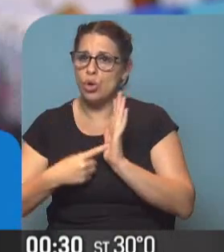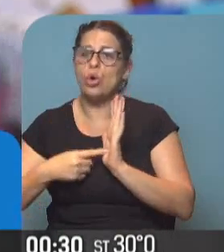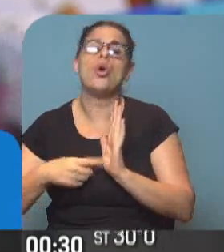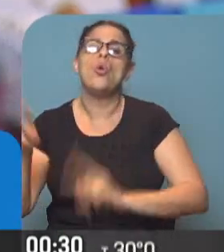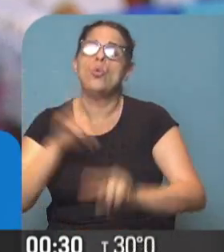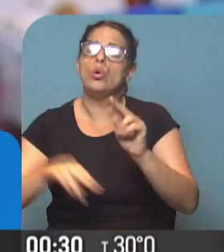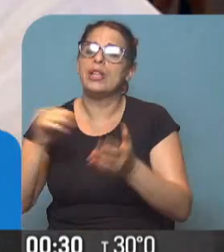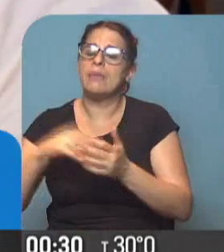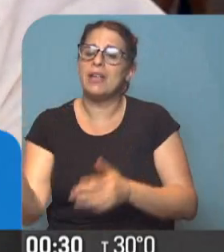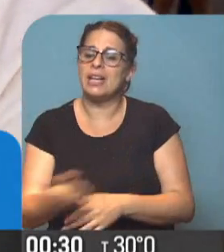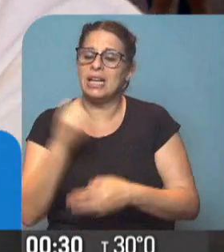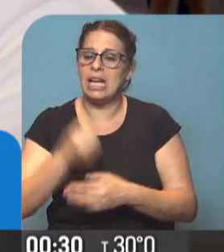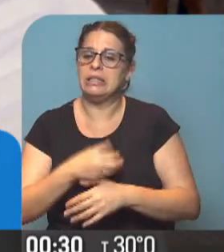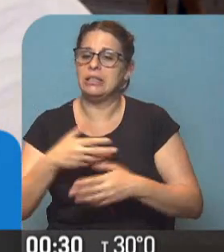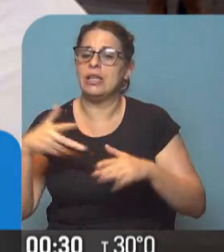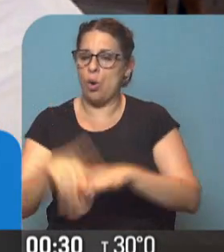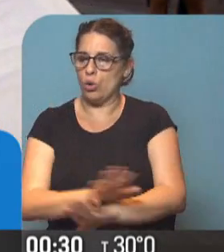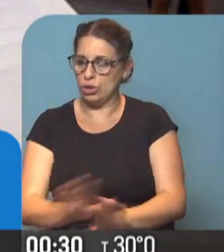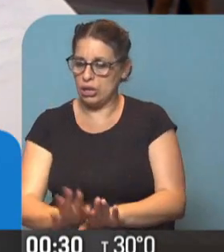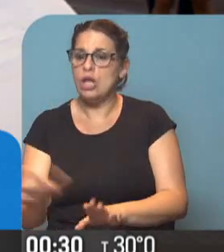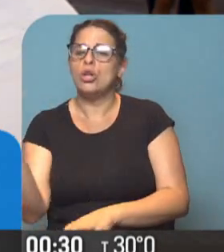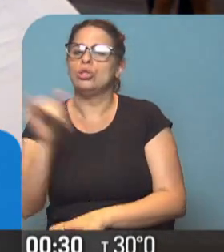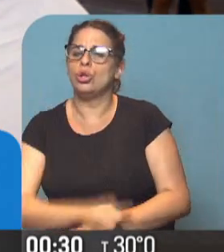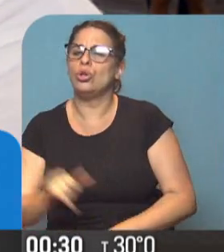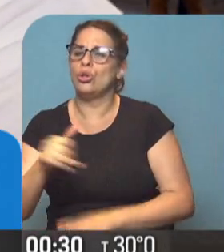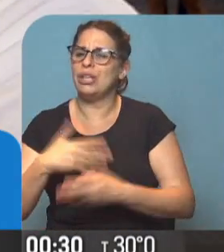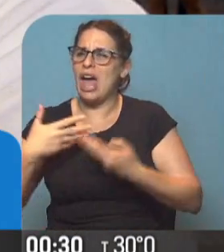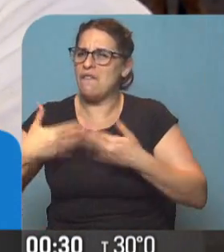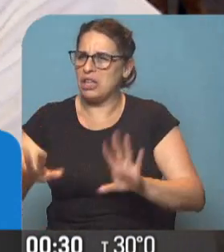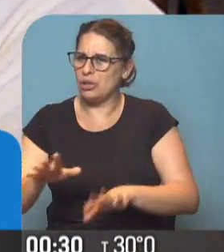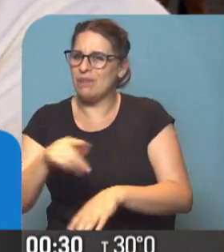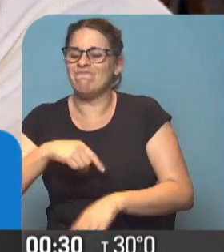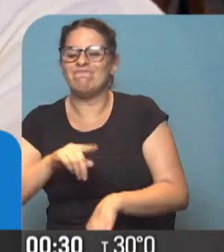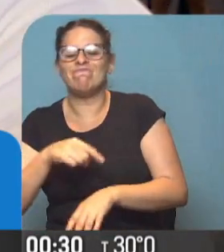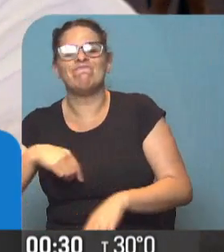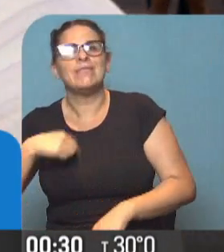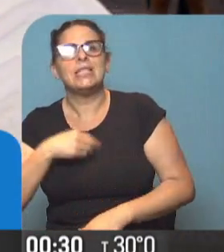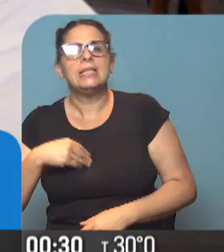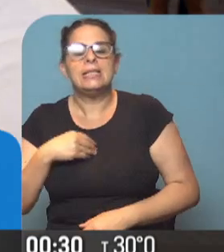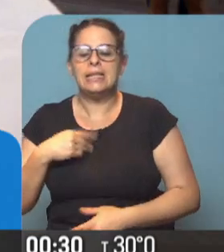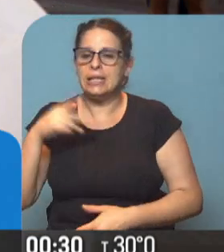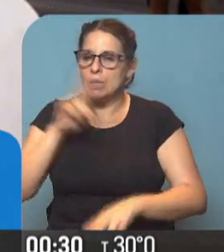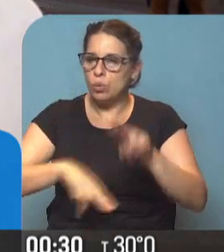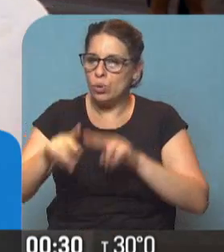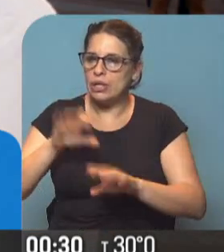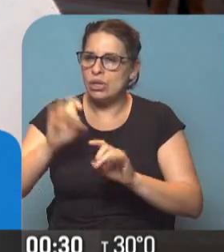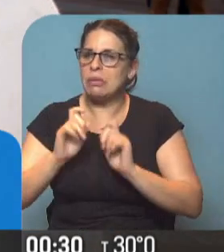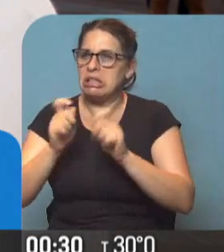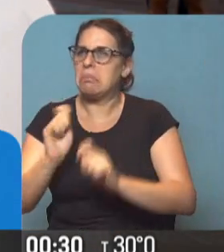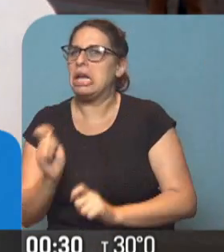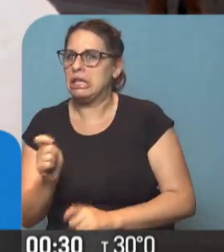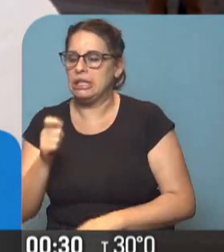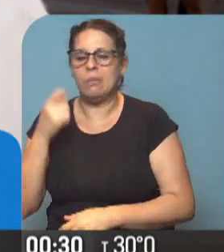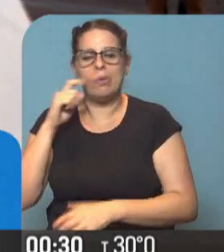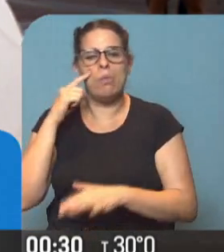rescate y los siguen abandonando día a día con esta búsqueda que entendemos es para los noticieros y ahora